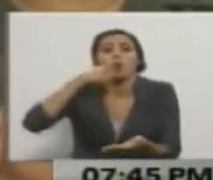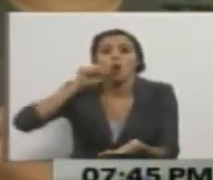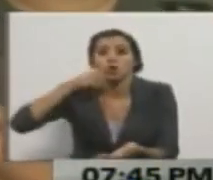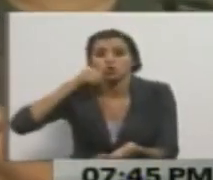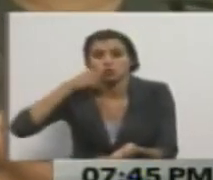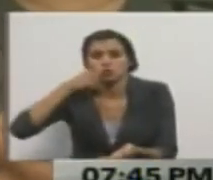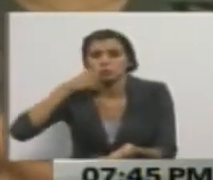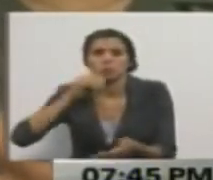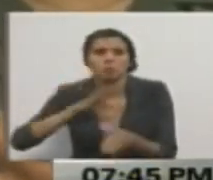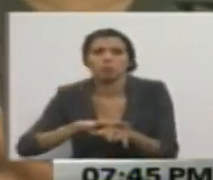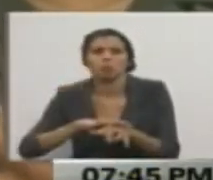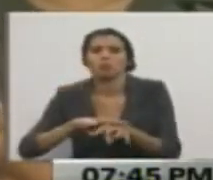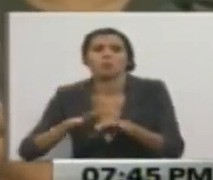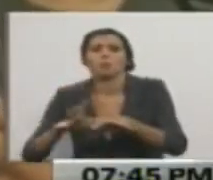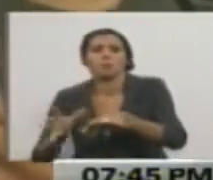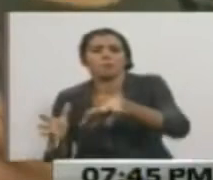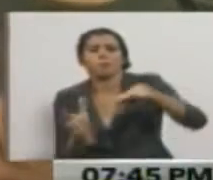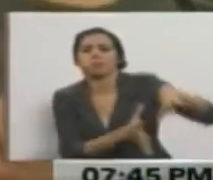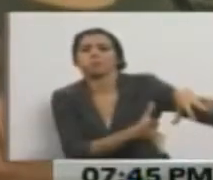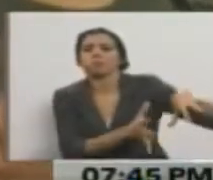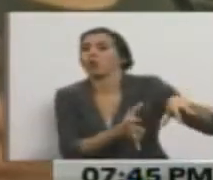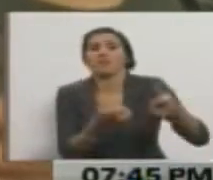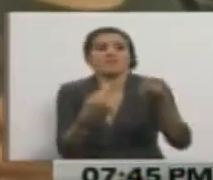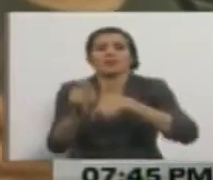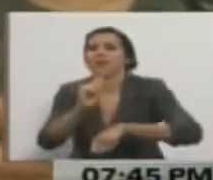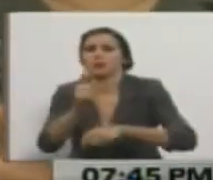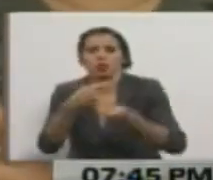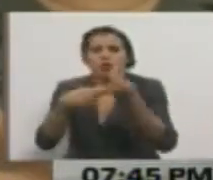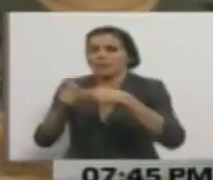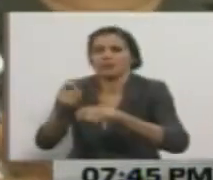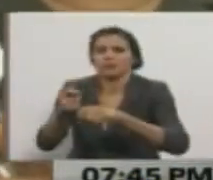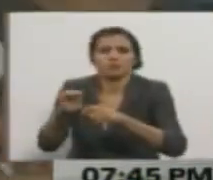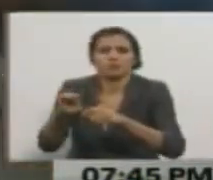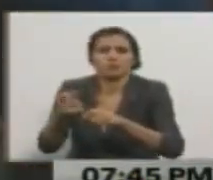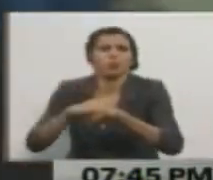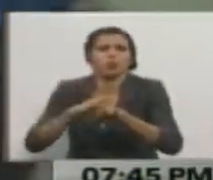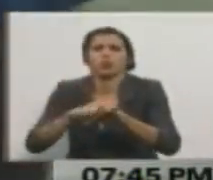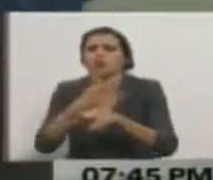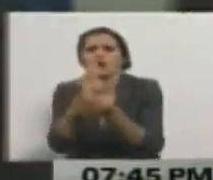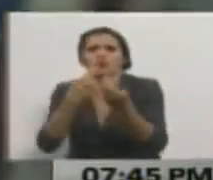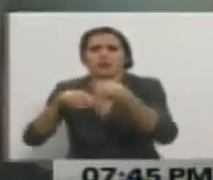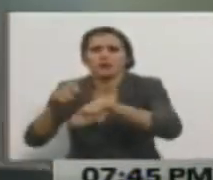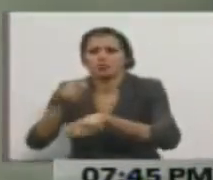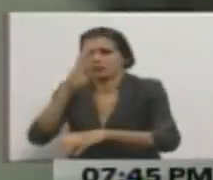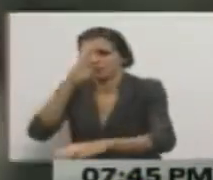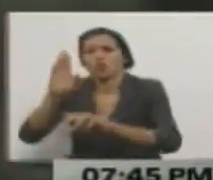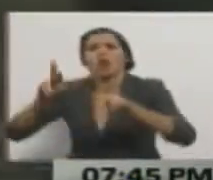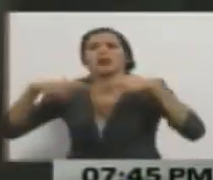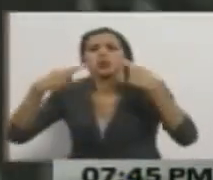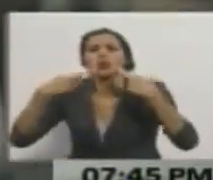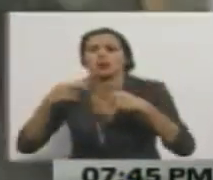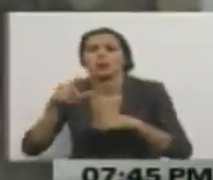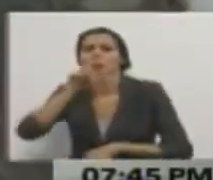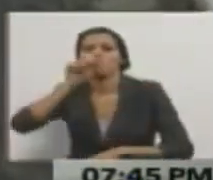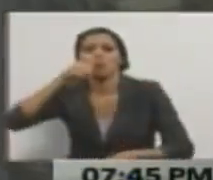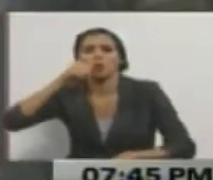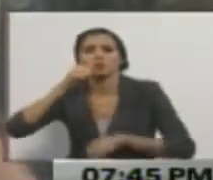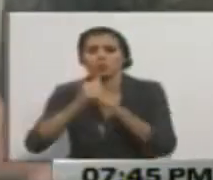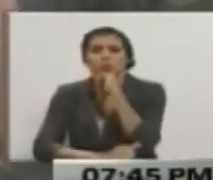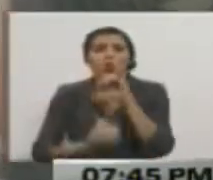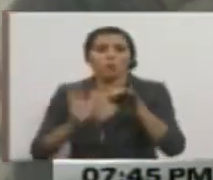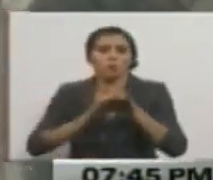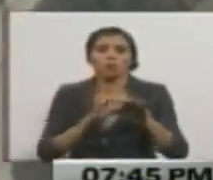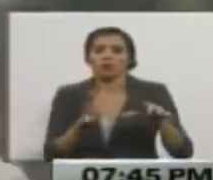única razón por la cual no se ha puesto a disposición del consumo humano directo de las personas es porque la empresa tiene una